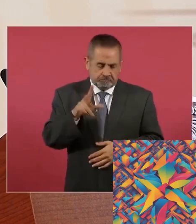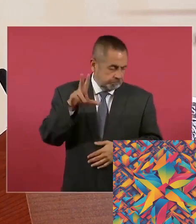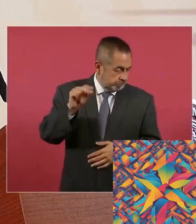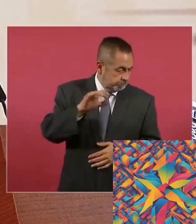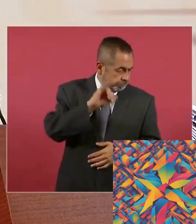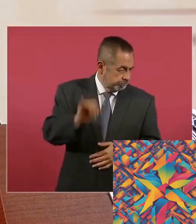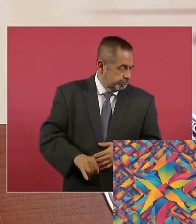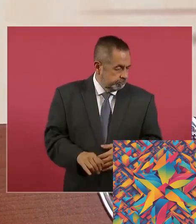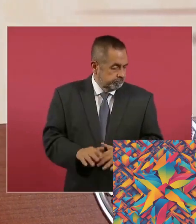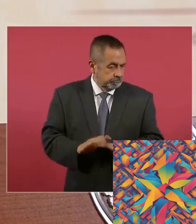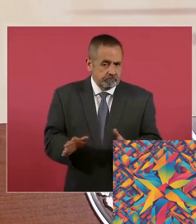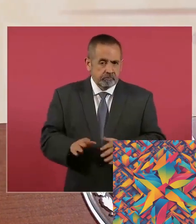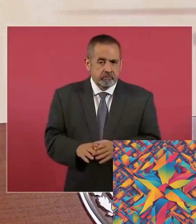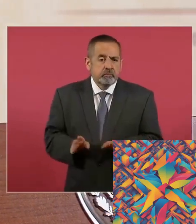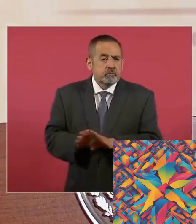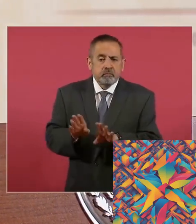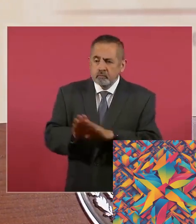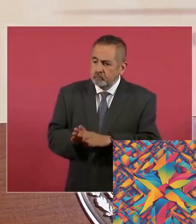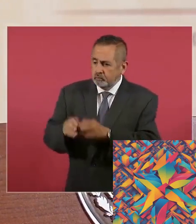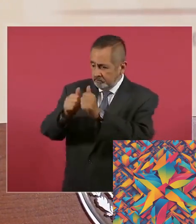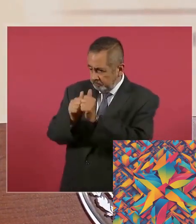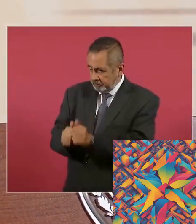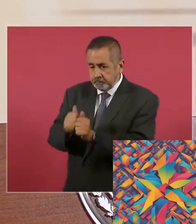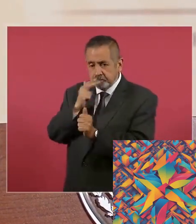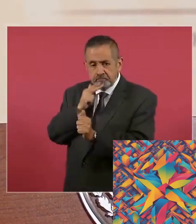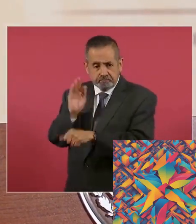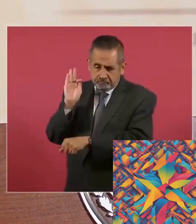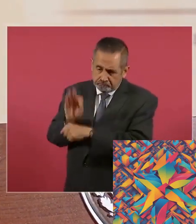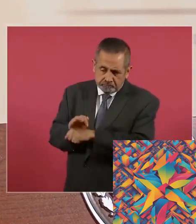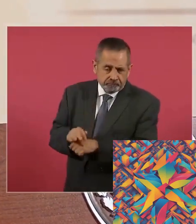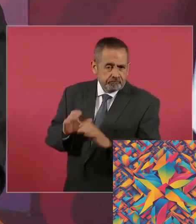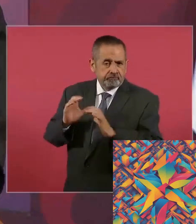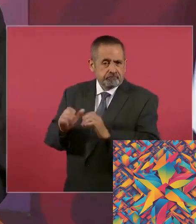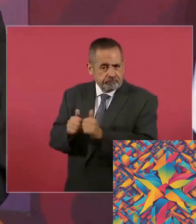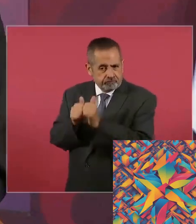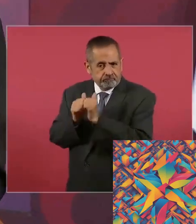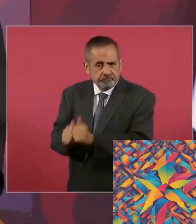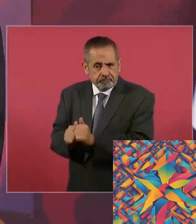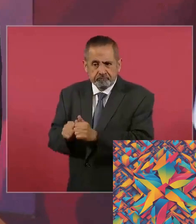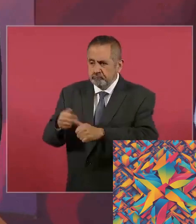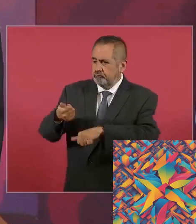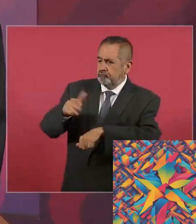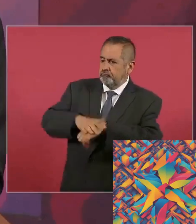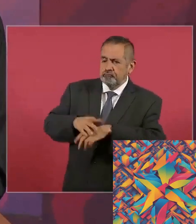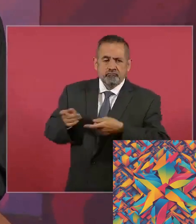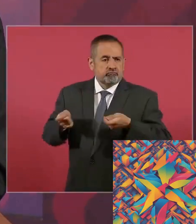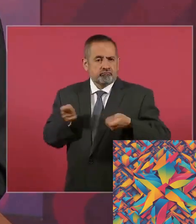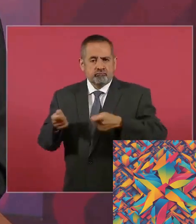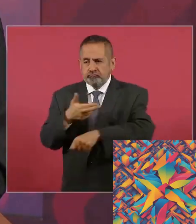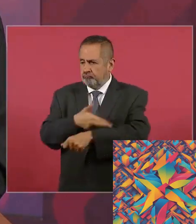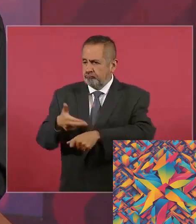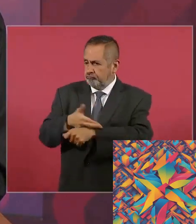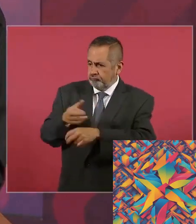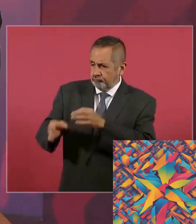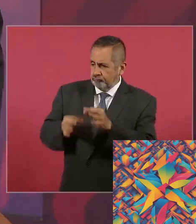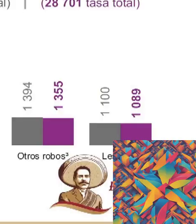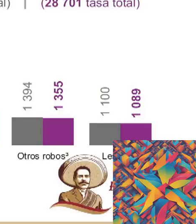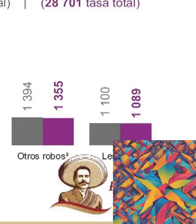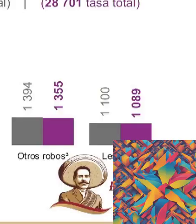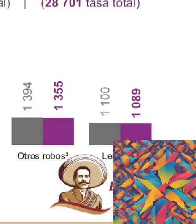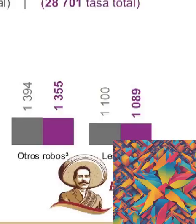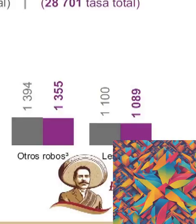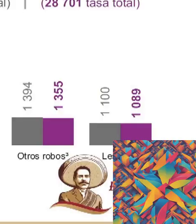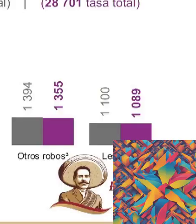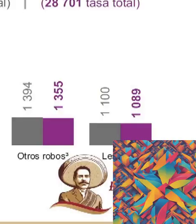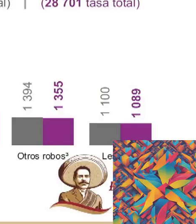que el perdón y la reconciliación son fundamentales para seguir construyendo un México mejor. La noche continuará con la participación